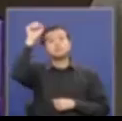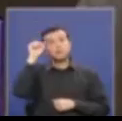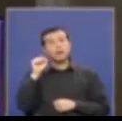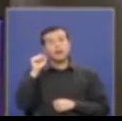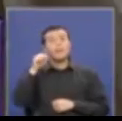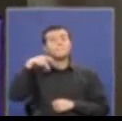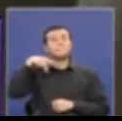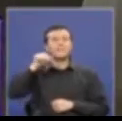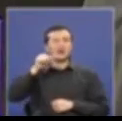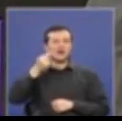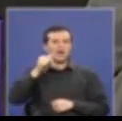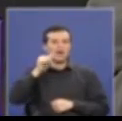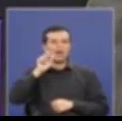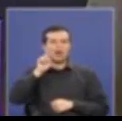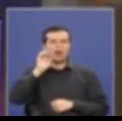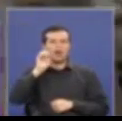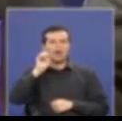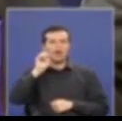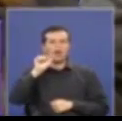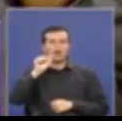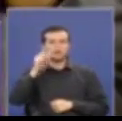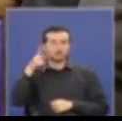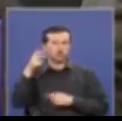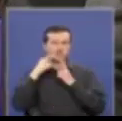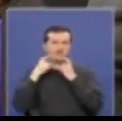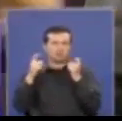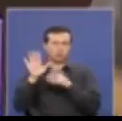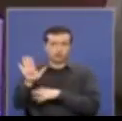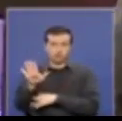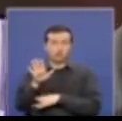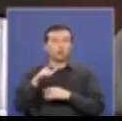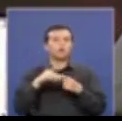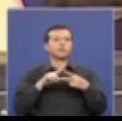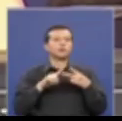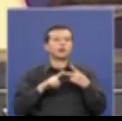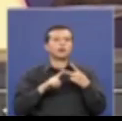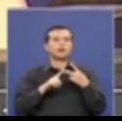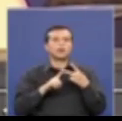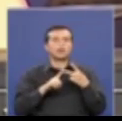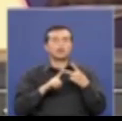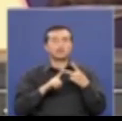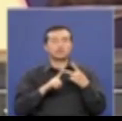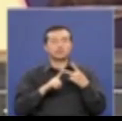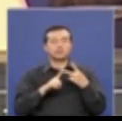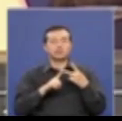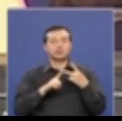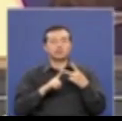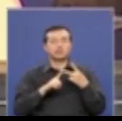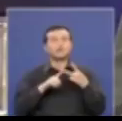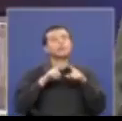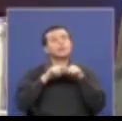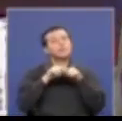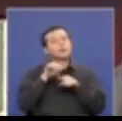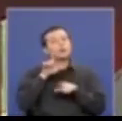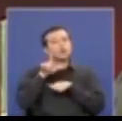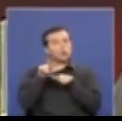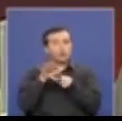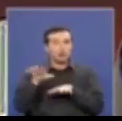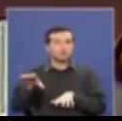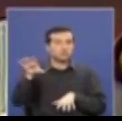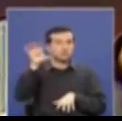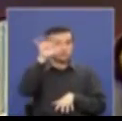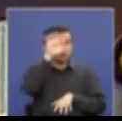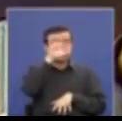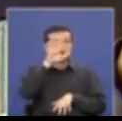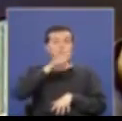gracias. En Amazonía. En la sierra se dice Dios le pague. Ashtaka pagi, Ashka pagi. Depende de dónde están, pero depende, ¿no?